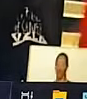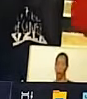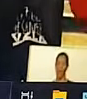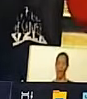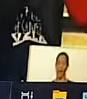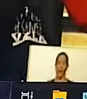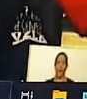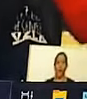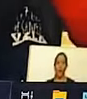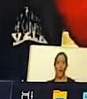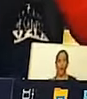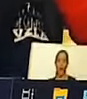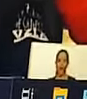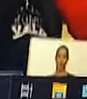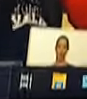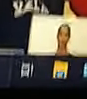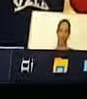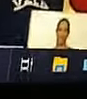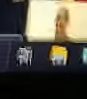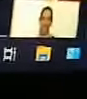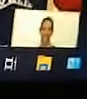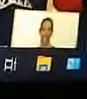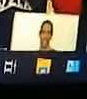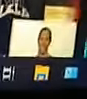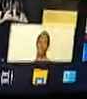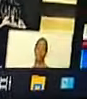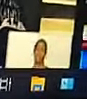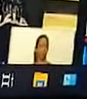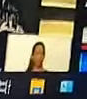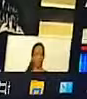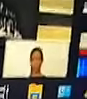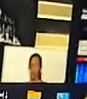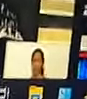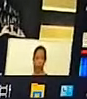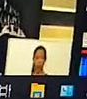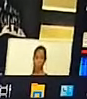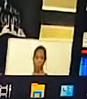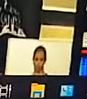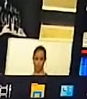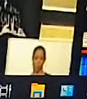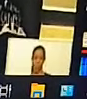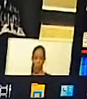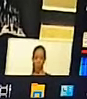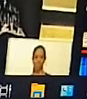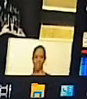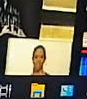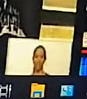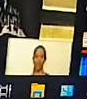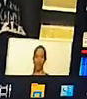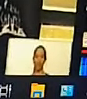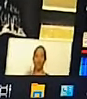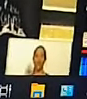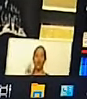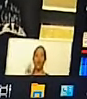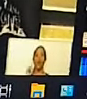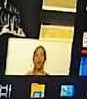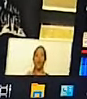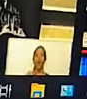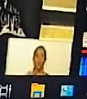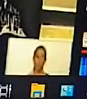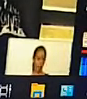después de, bueno, de picar la torta, de hacer un GoFundMe como lo hace el señor Luis Singas. Así que